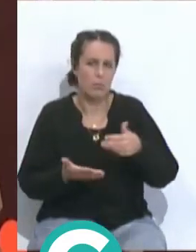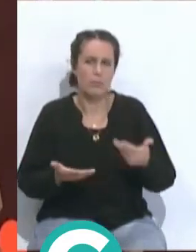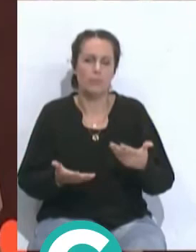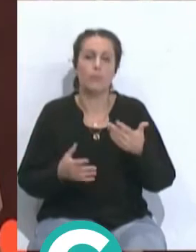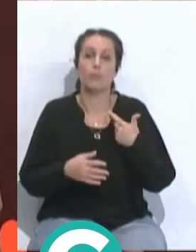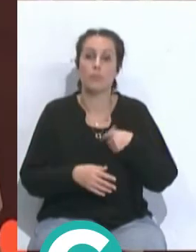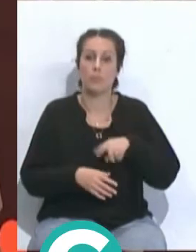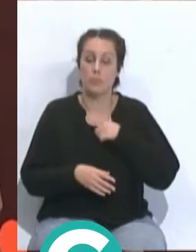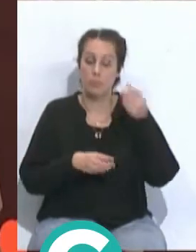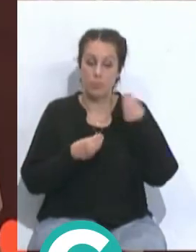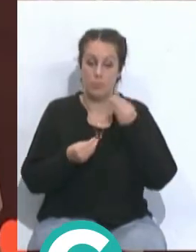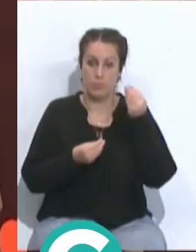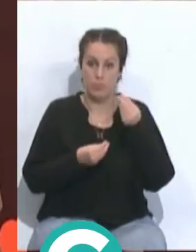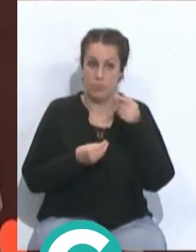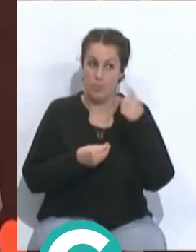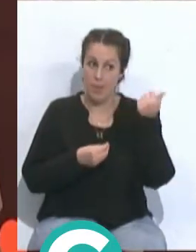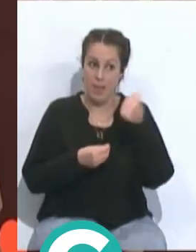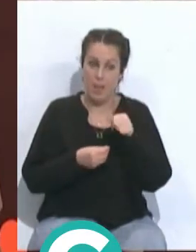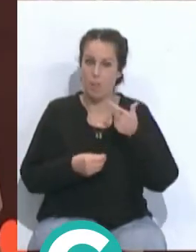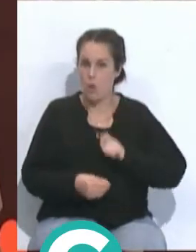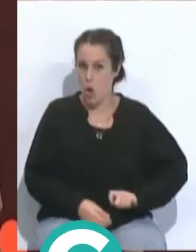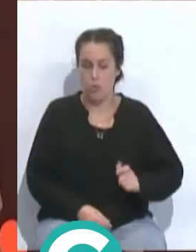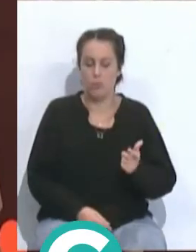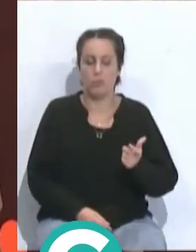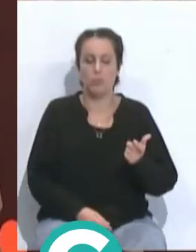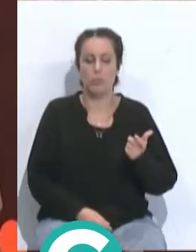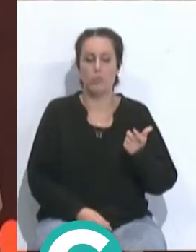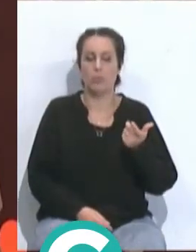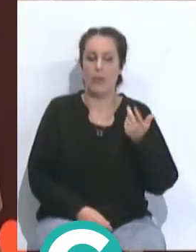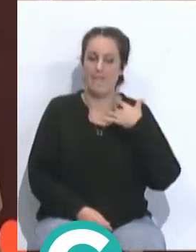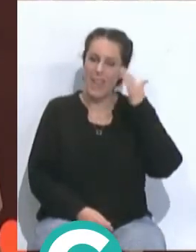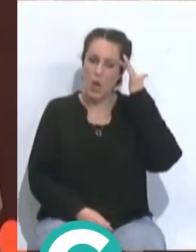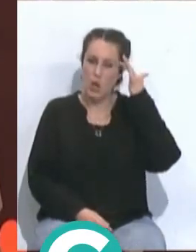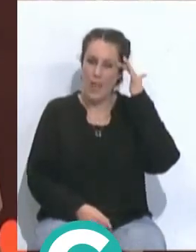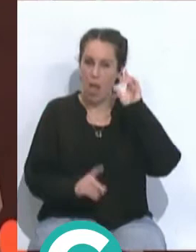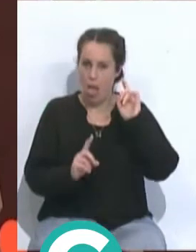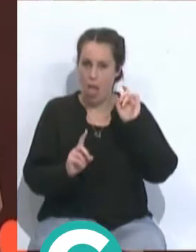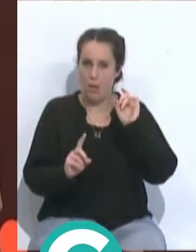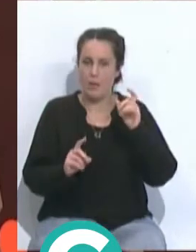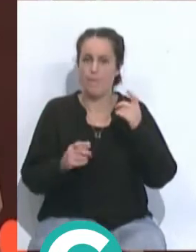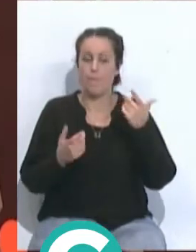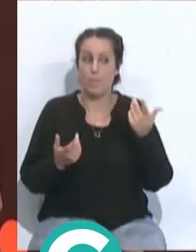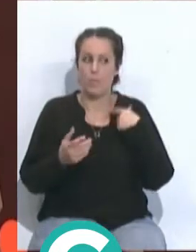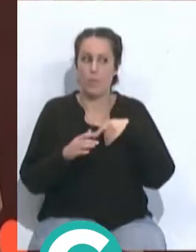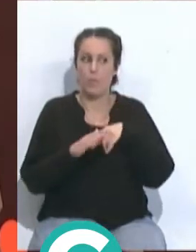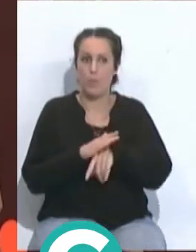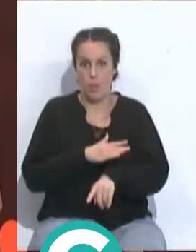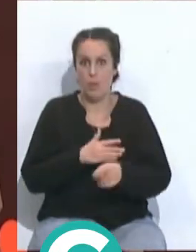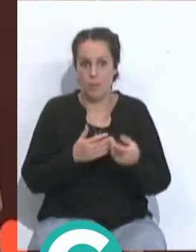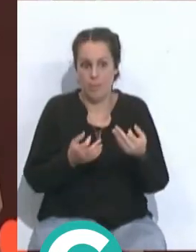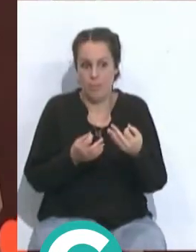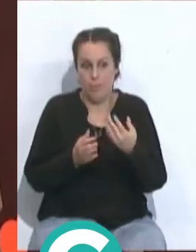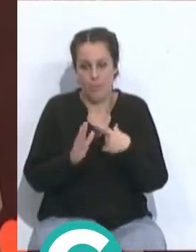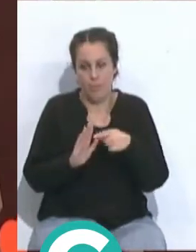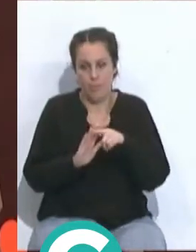Claro, tenemos que tener en cuenta que él de profesión, ¿no?, él era la filosofía, con lo cual, bueno, pues esa profundidad también tenía que